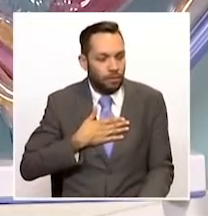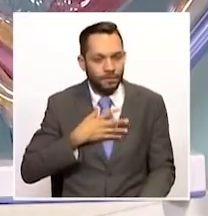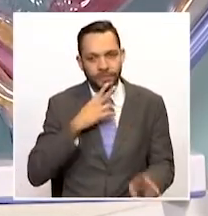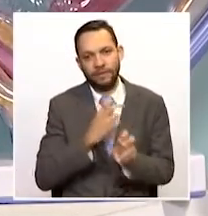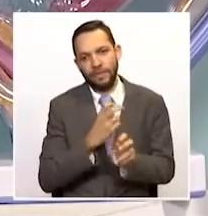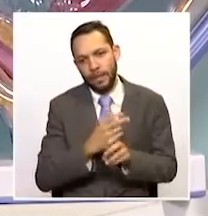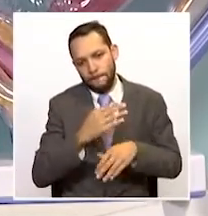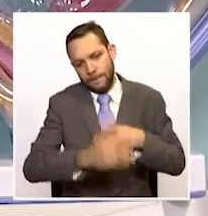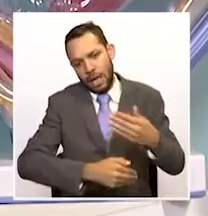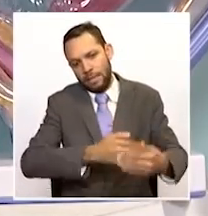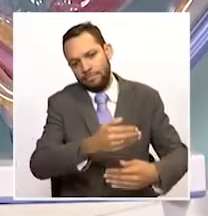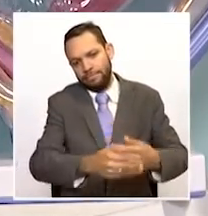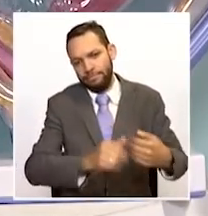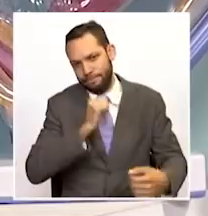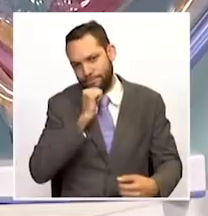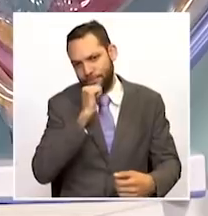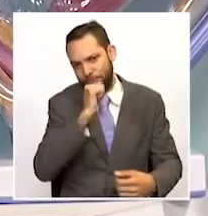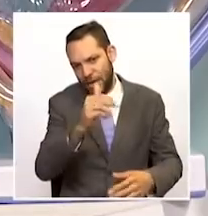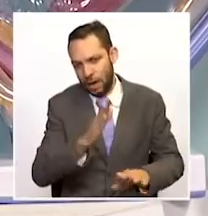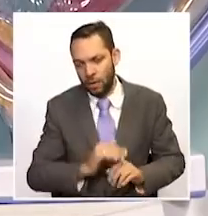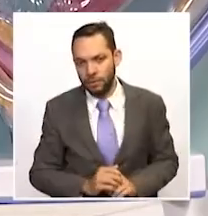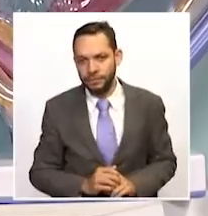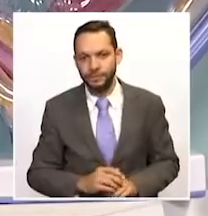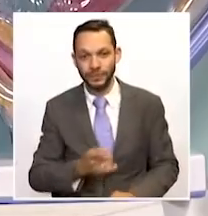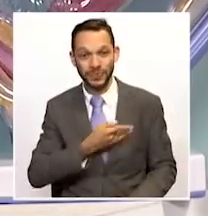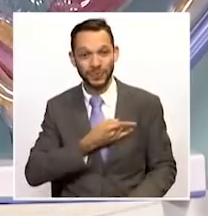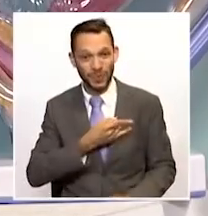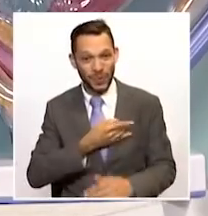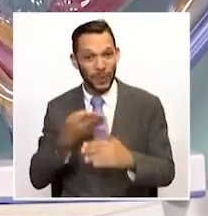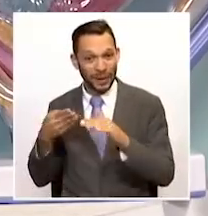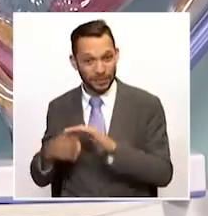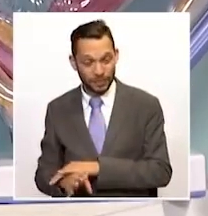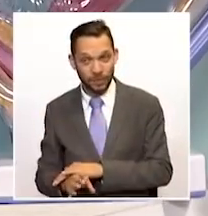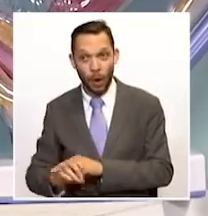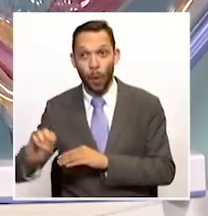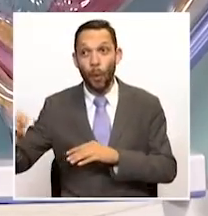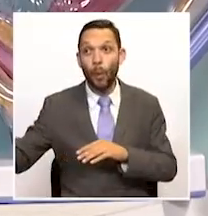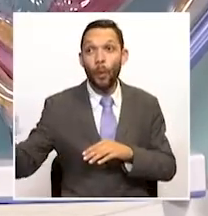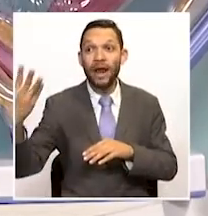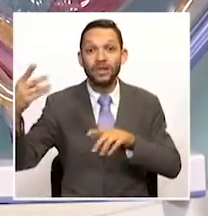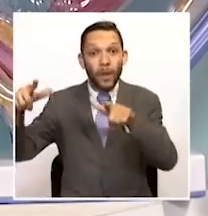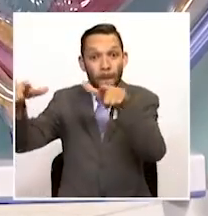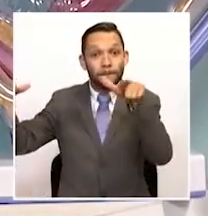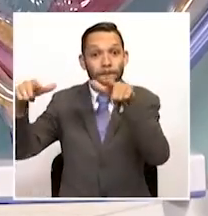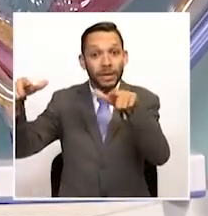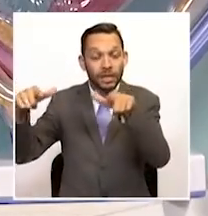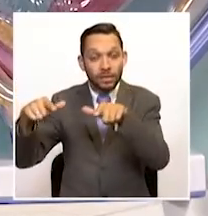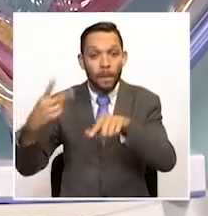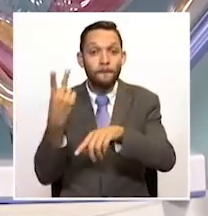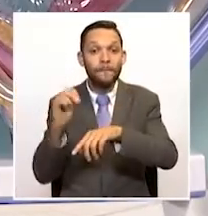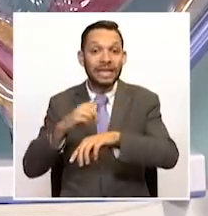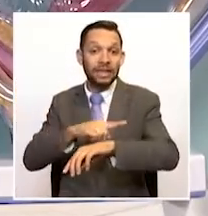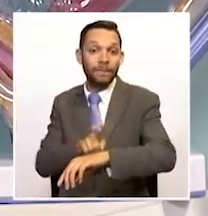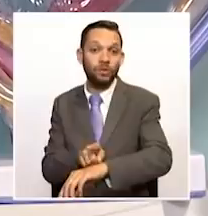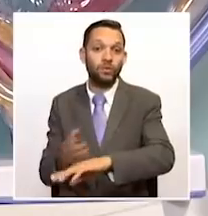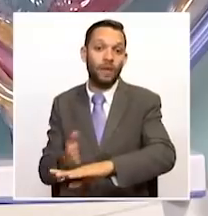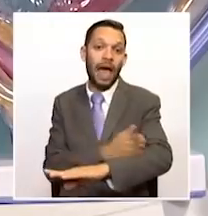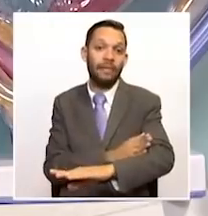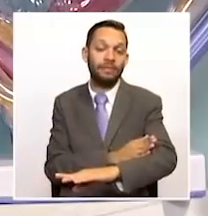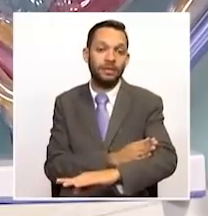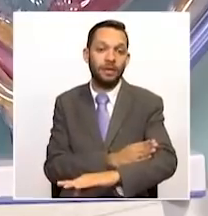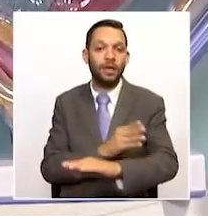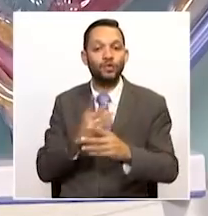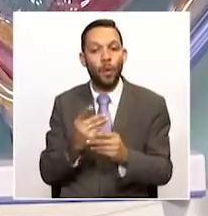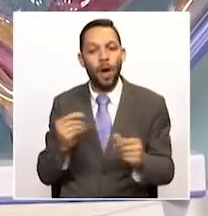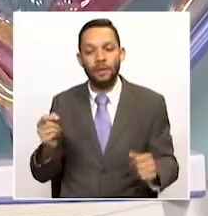peor de hecho cuando yo entré a estudiar en la universidad y me tocaban clases en el cuarto piso yo me iba con 20 minutos de anticipación para poder llegar